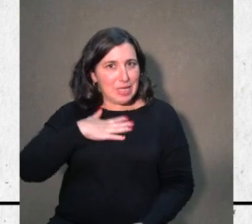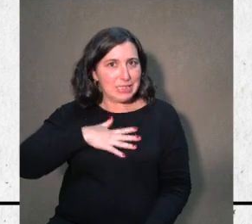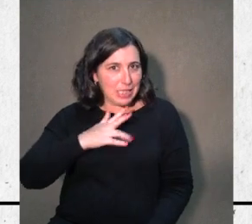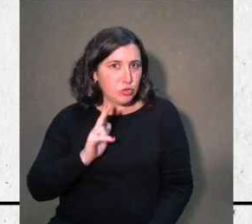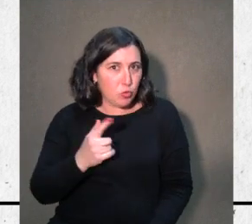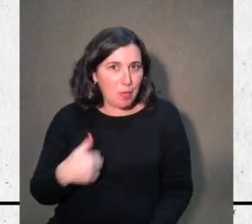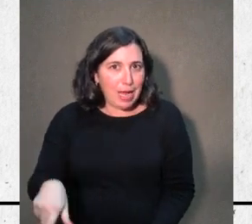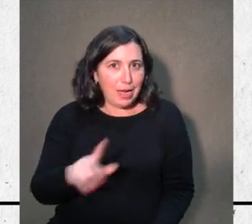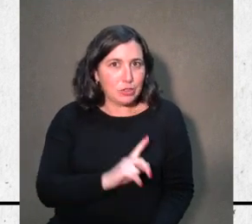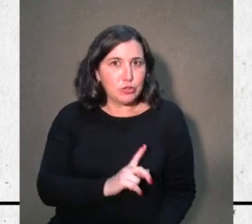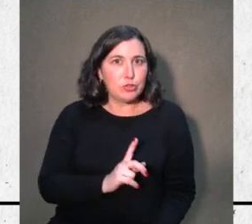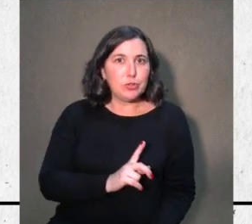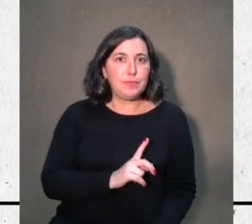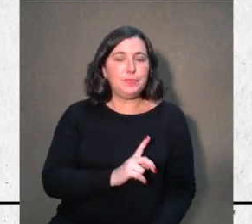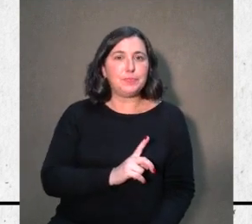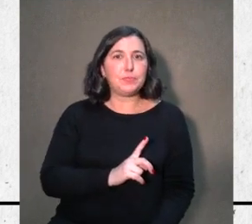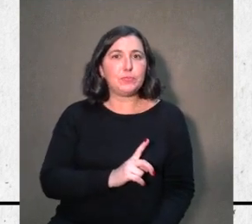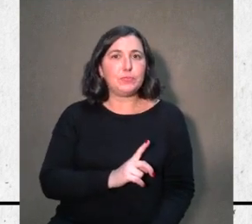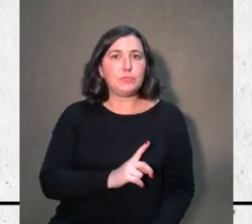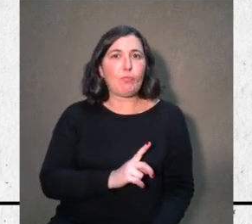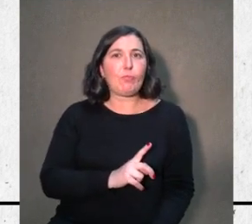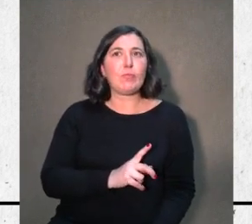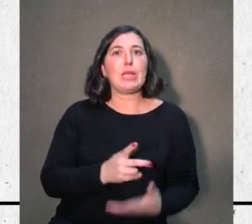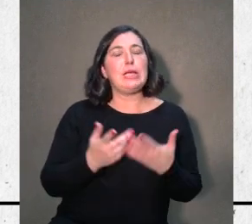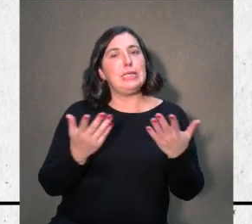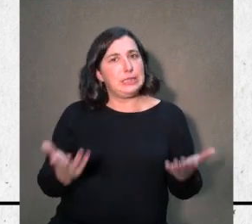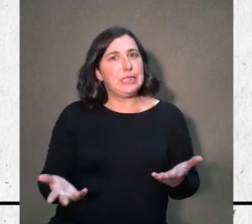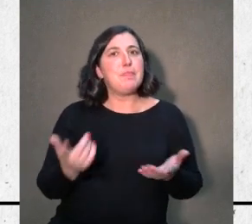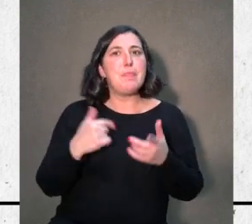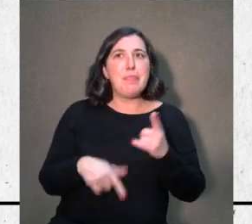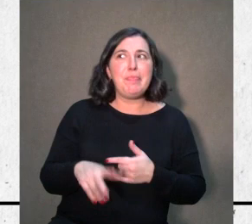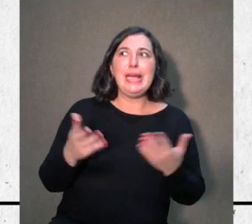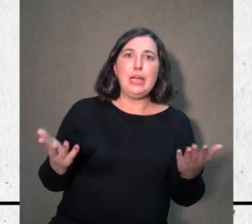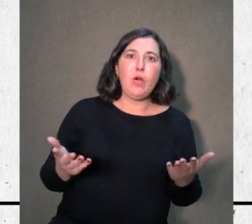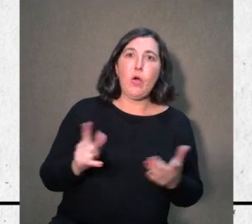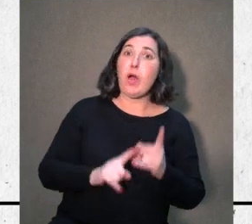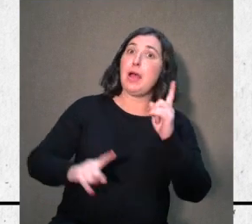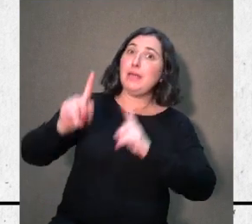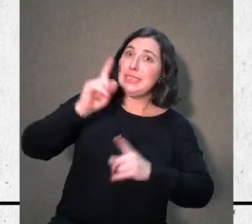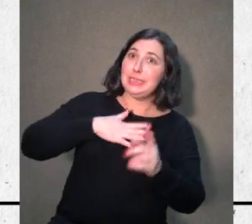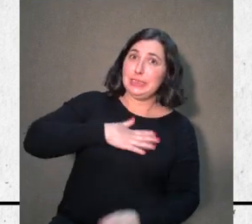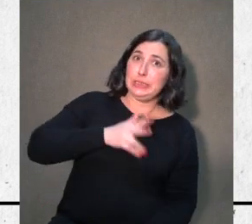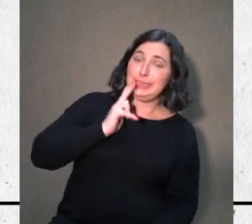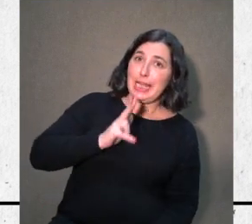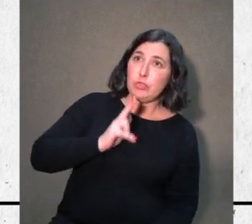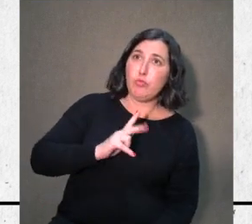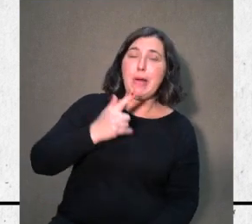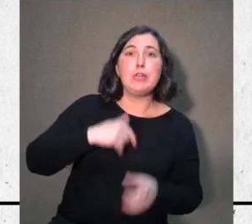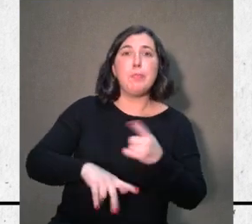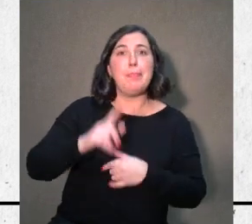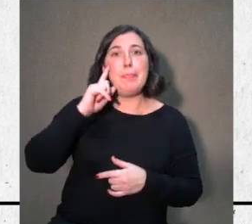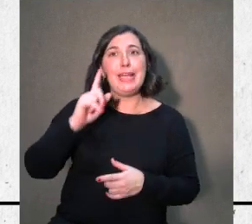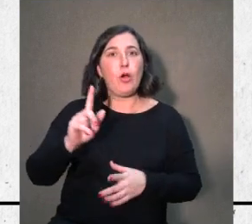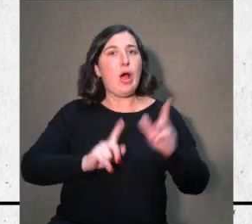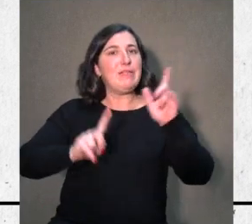También somos seres humanos, que podemos... pero sí, bueno, pero que somos seres humanos,